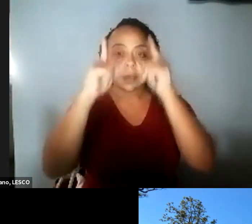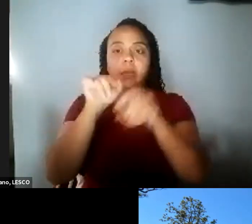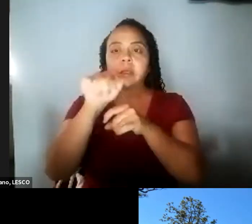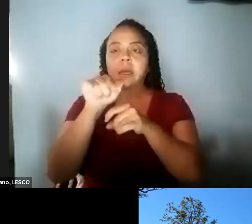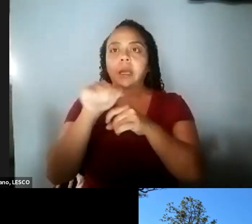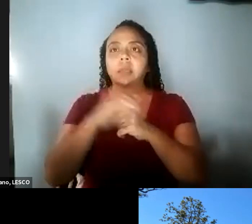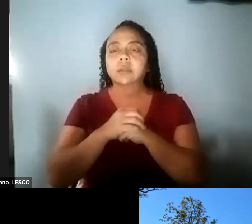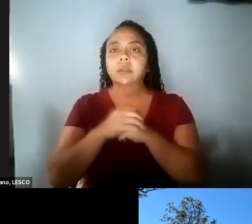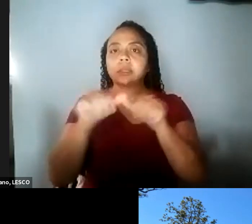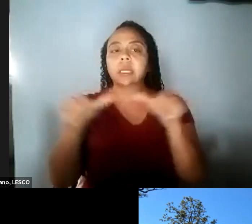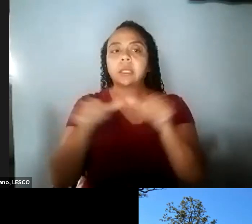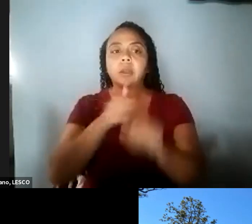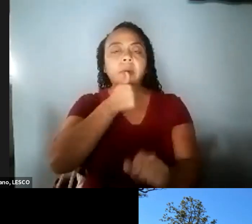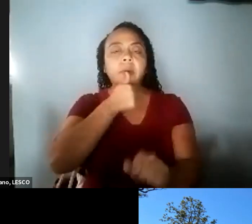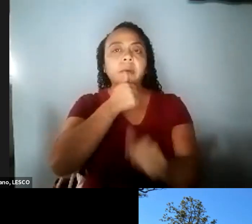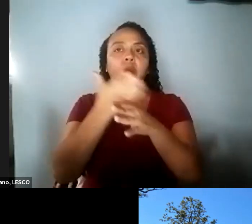gratis